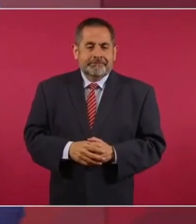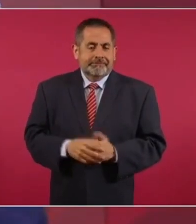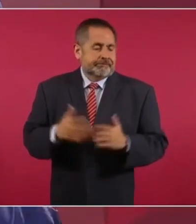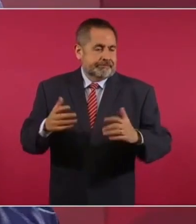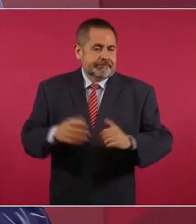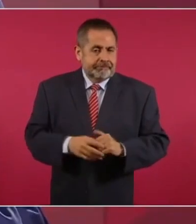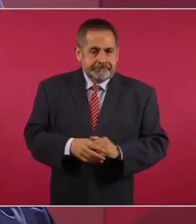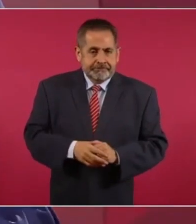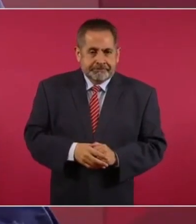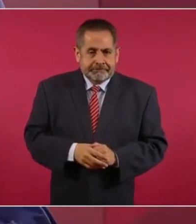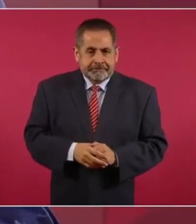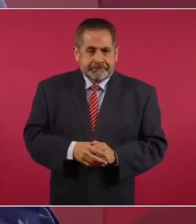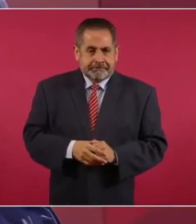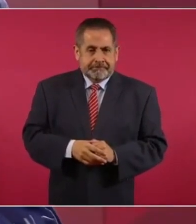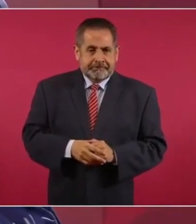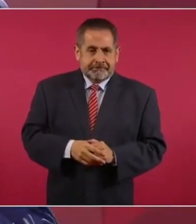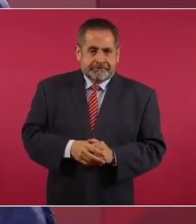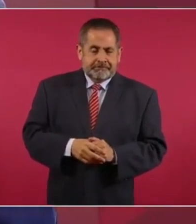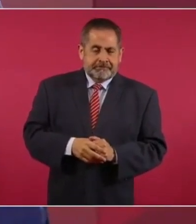Entonces,